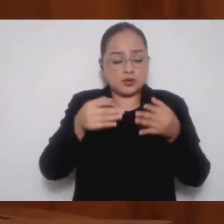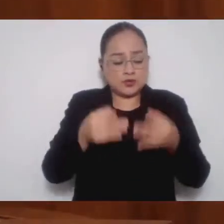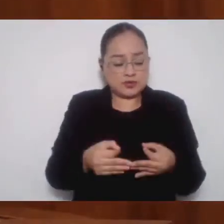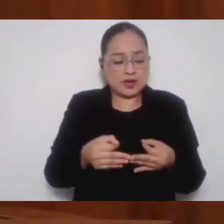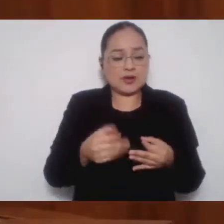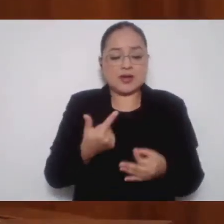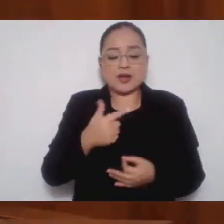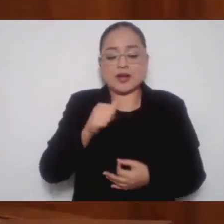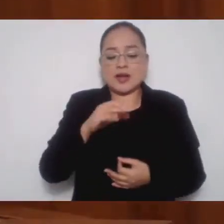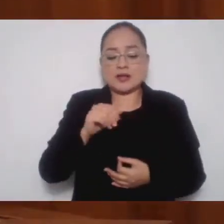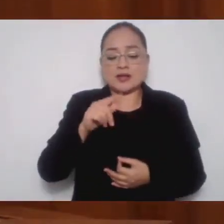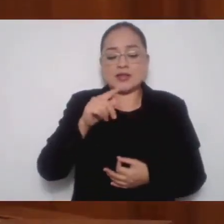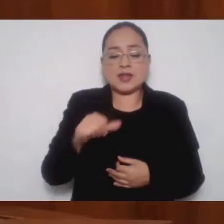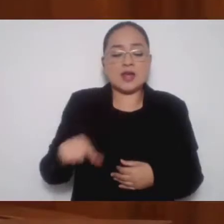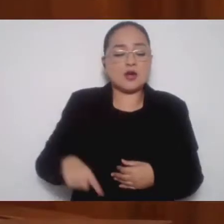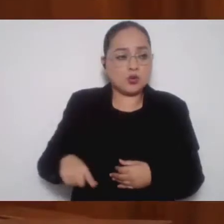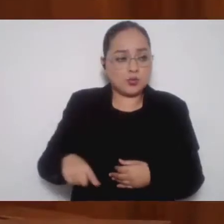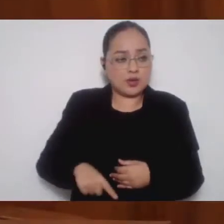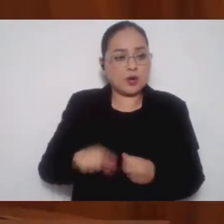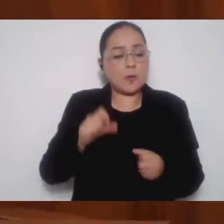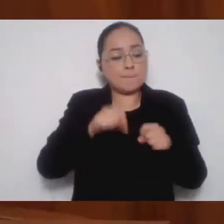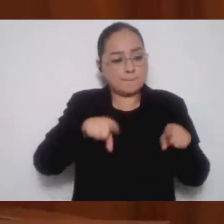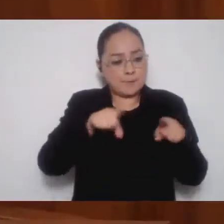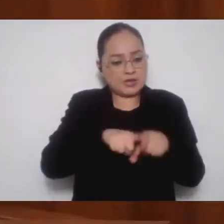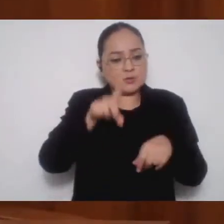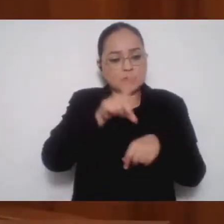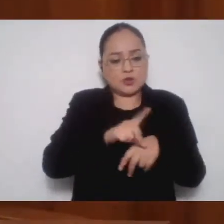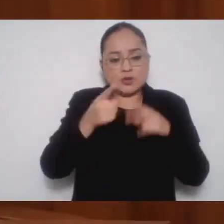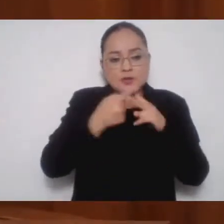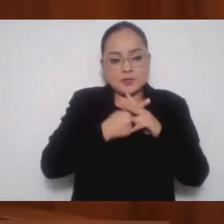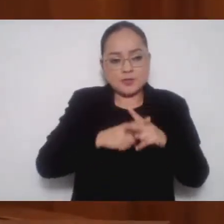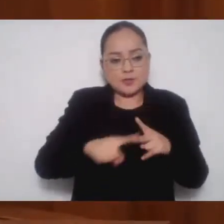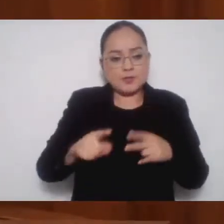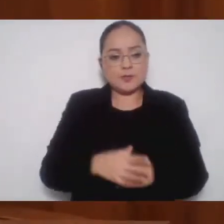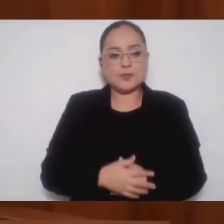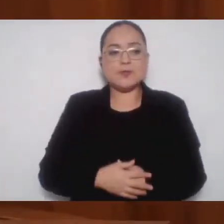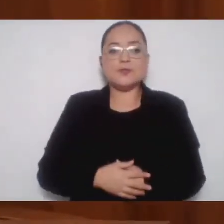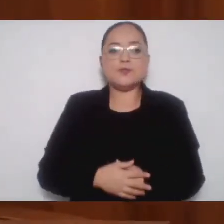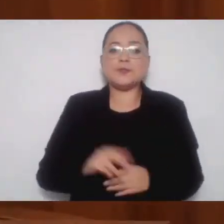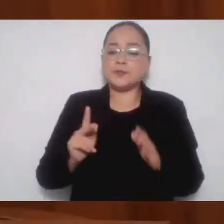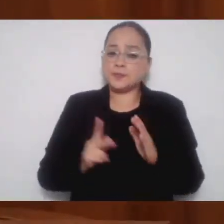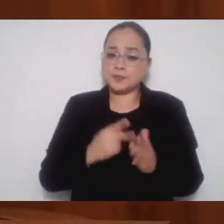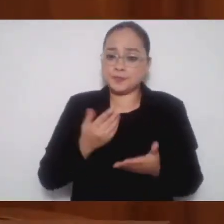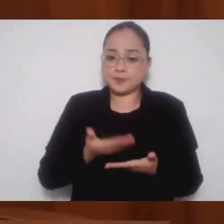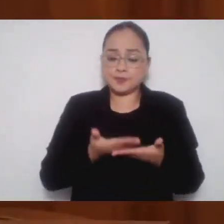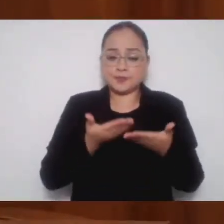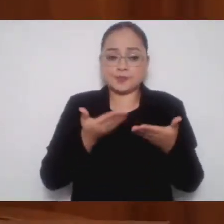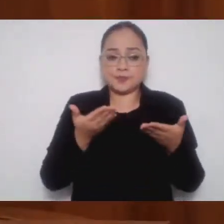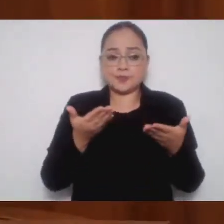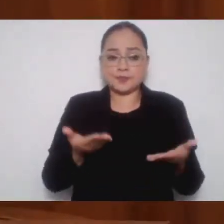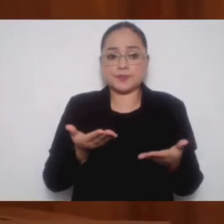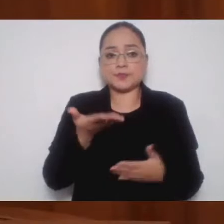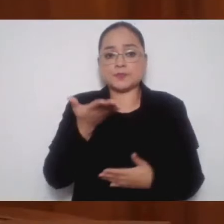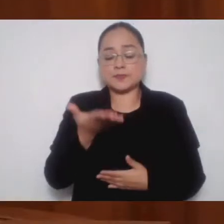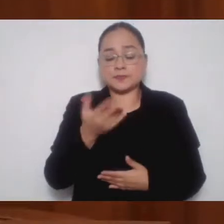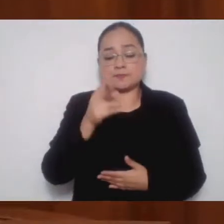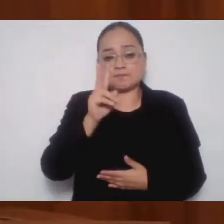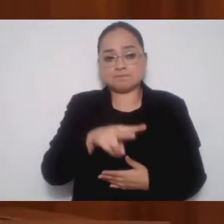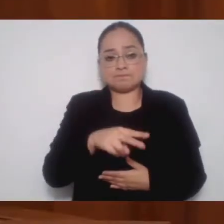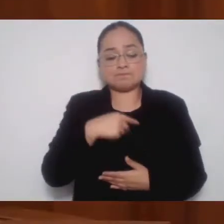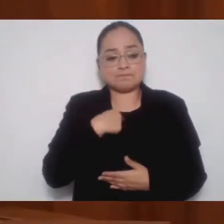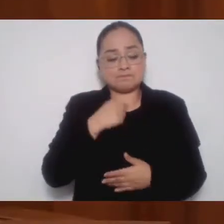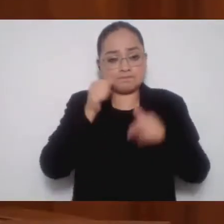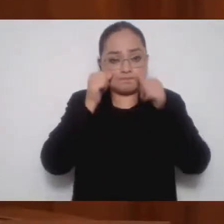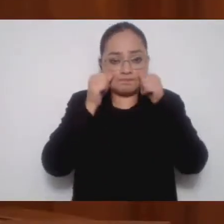periódico oficial Gaceta de Gobierno. Reitero a usted la